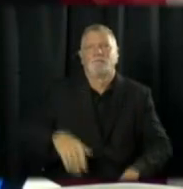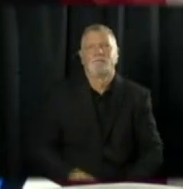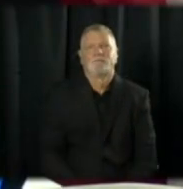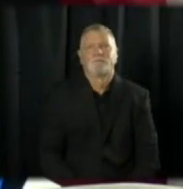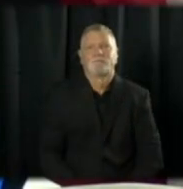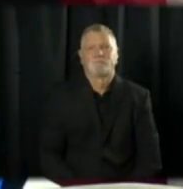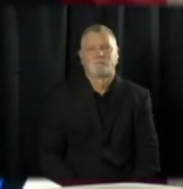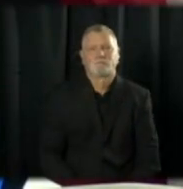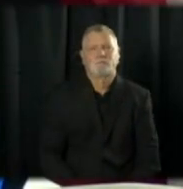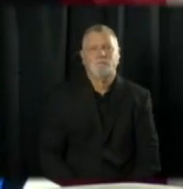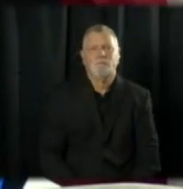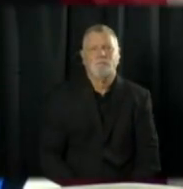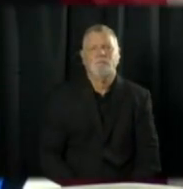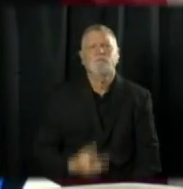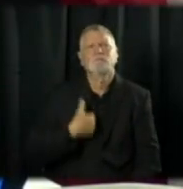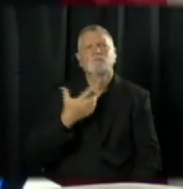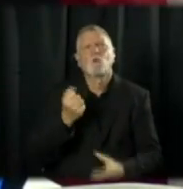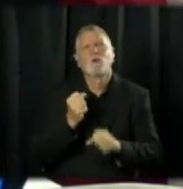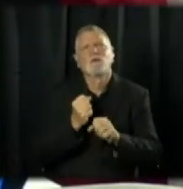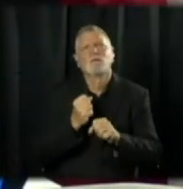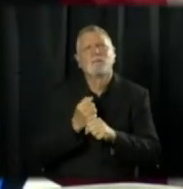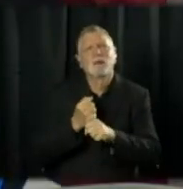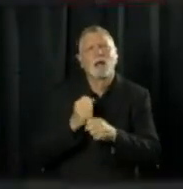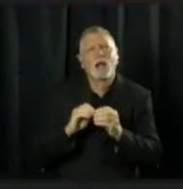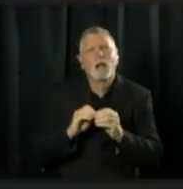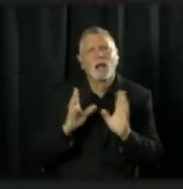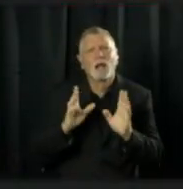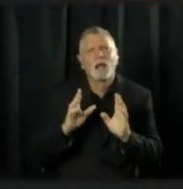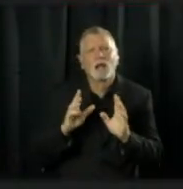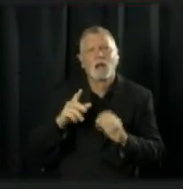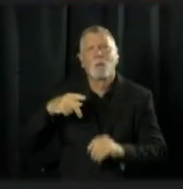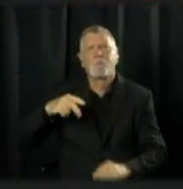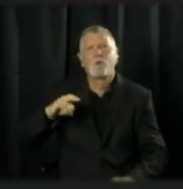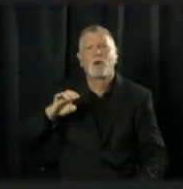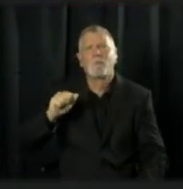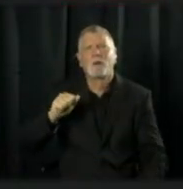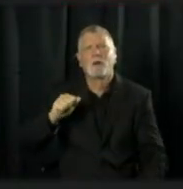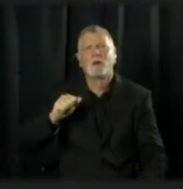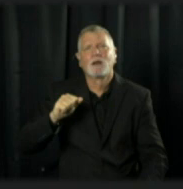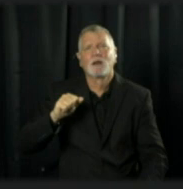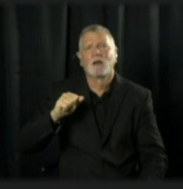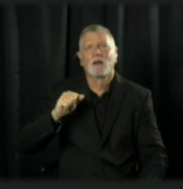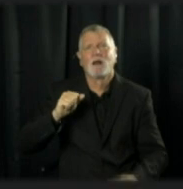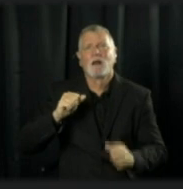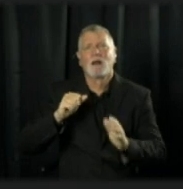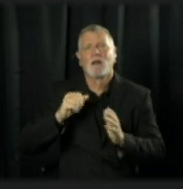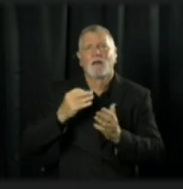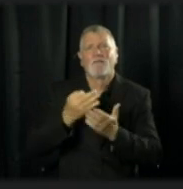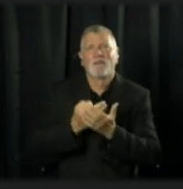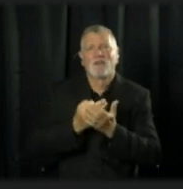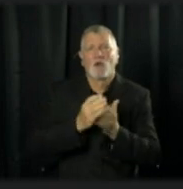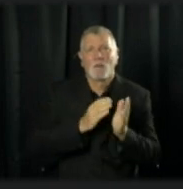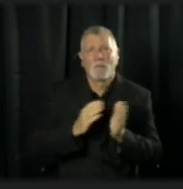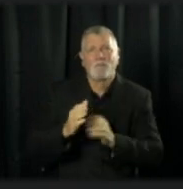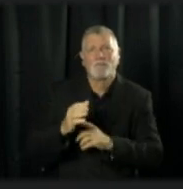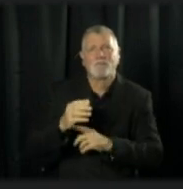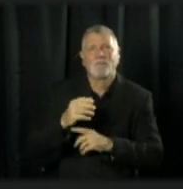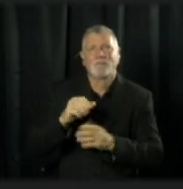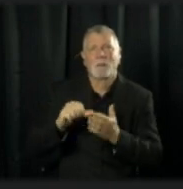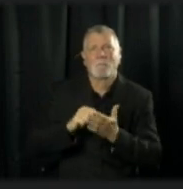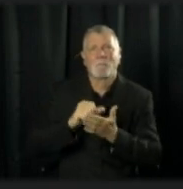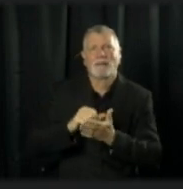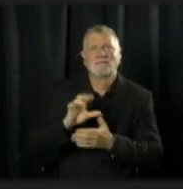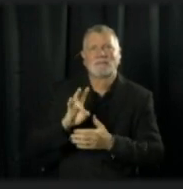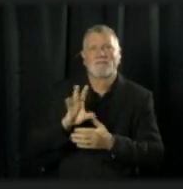no la tenemos todavía. Y quiero una clarificación sobre PREPA. el plan fiscal de PREPA, estaba viendo